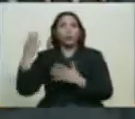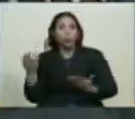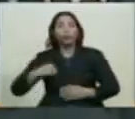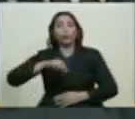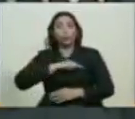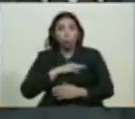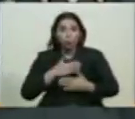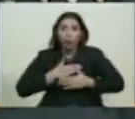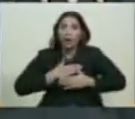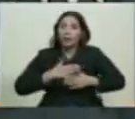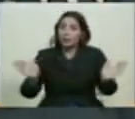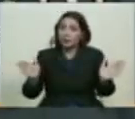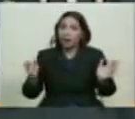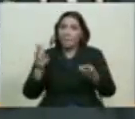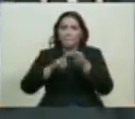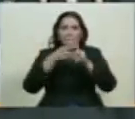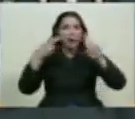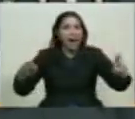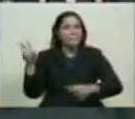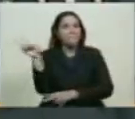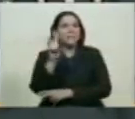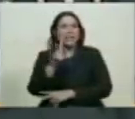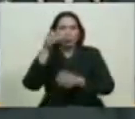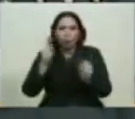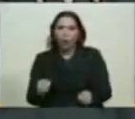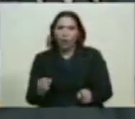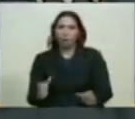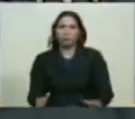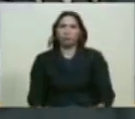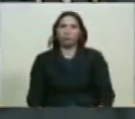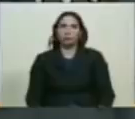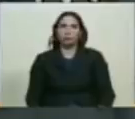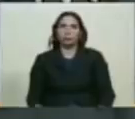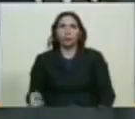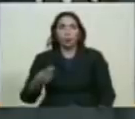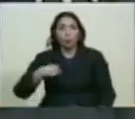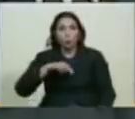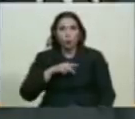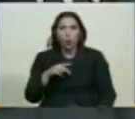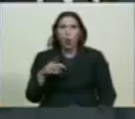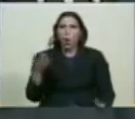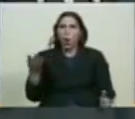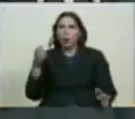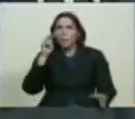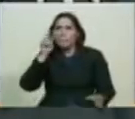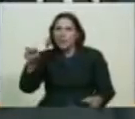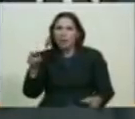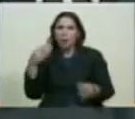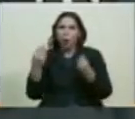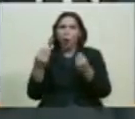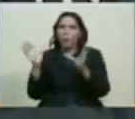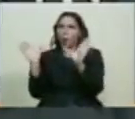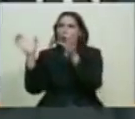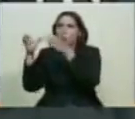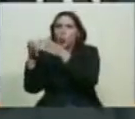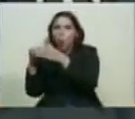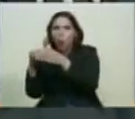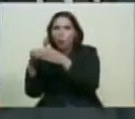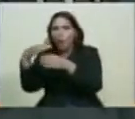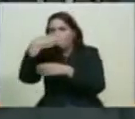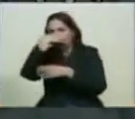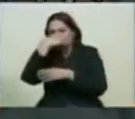garantizar la paz de Venezuela. Han venido infiltrando grupos paramilitares en la